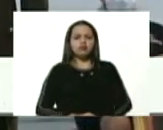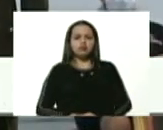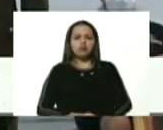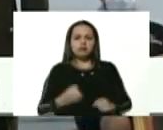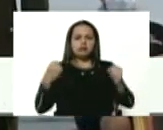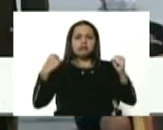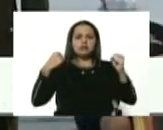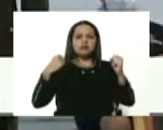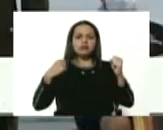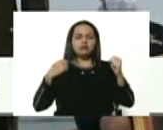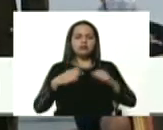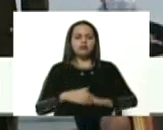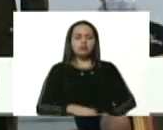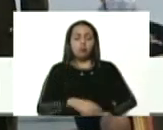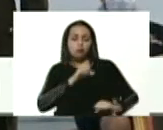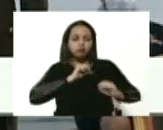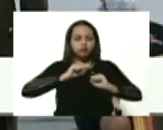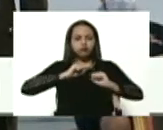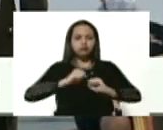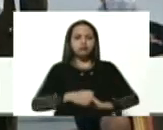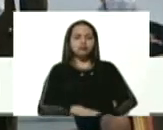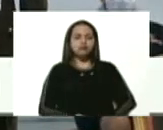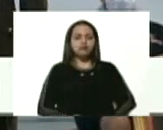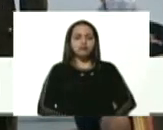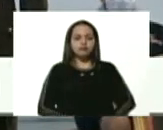valentía, audacia.